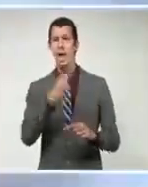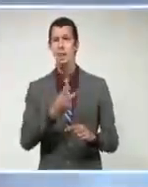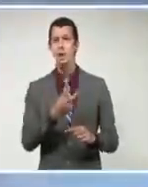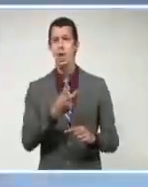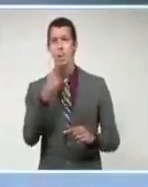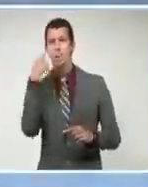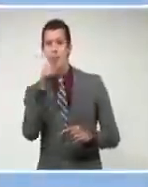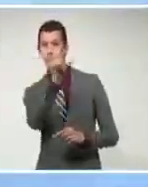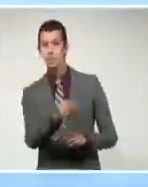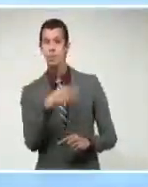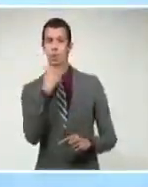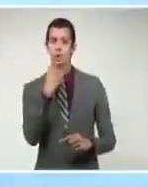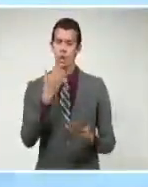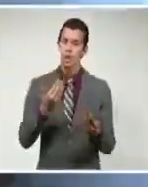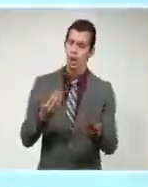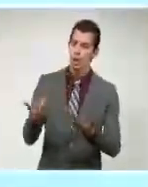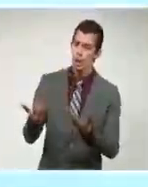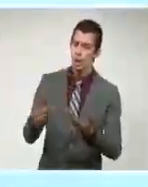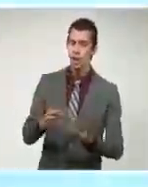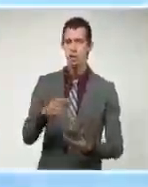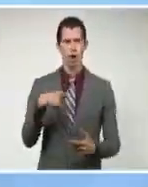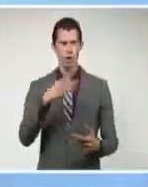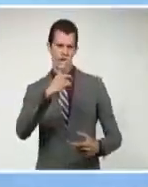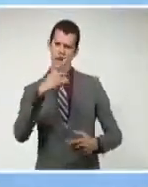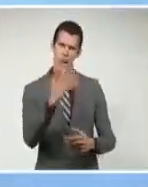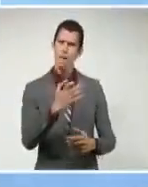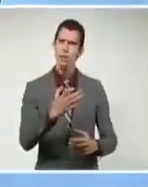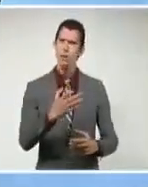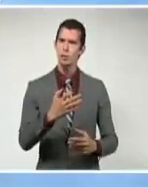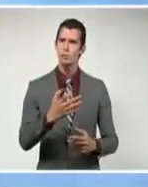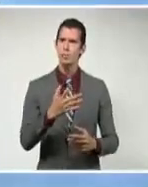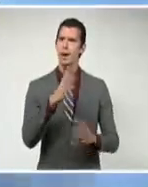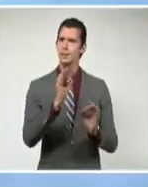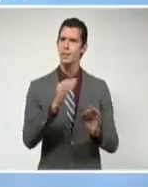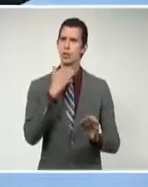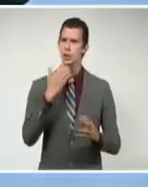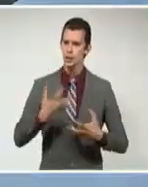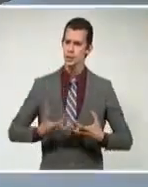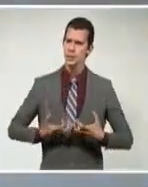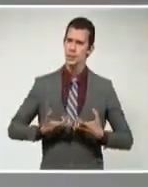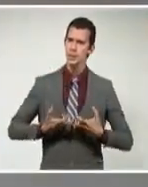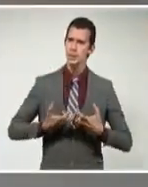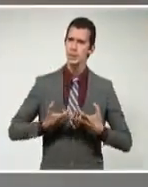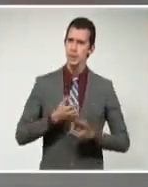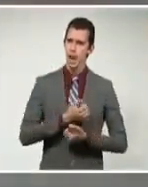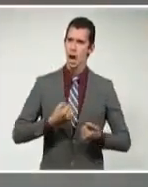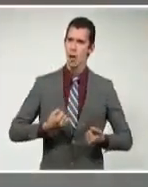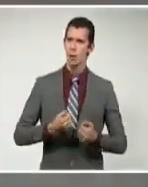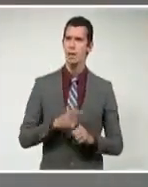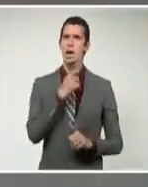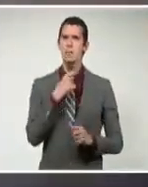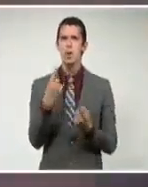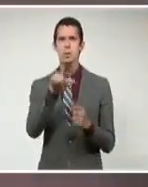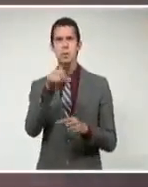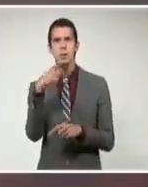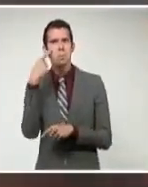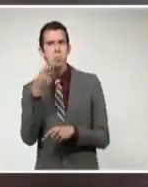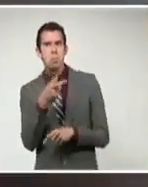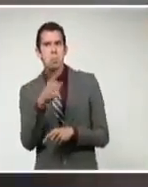dueños, señores de ese momento. Mientras, ahí ustedes ven, un grupo de curiosos los miraban, otros